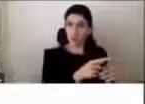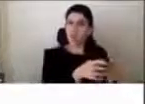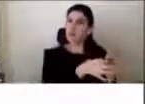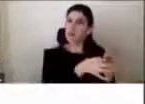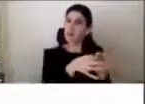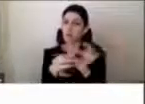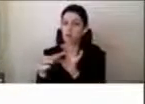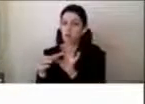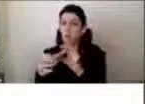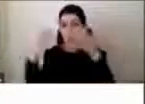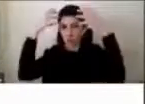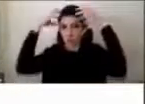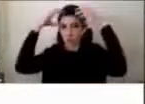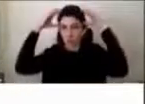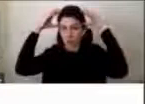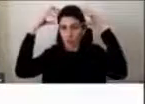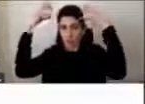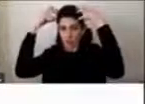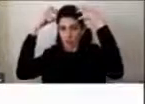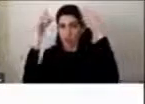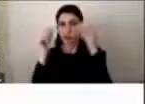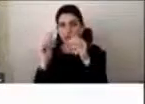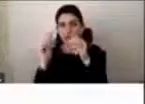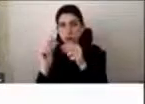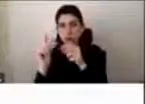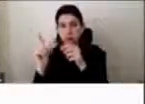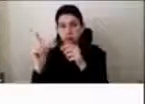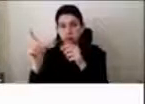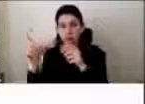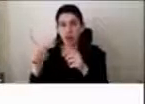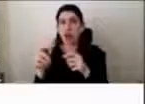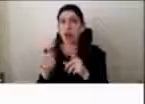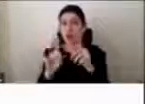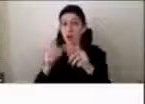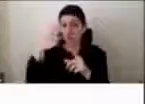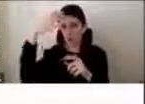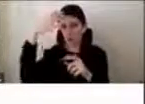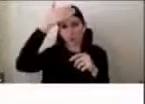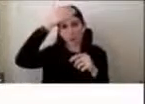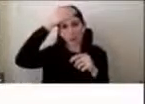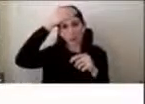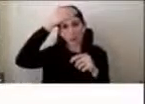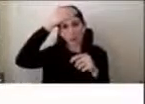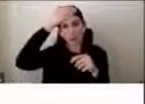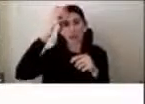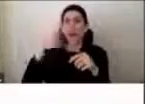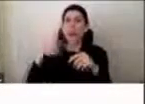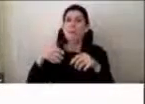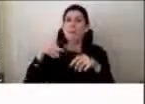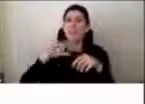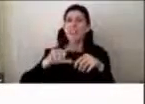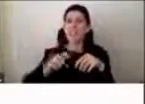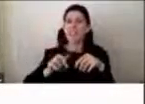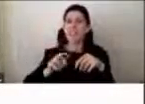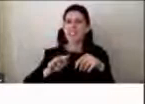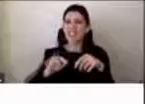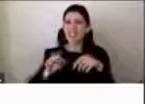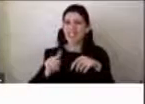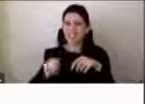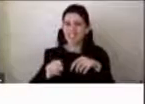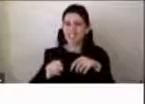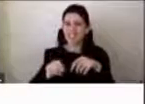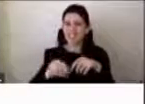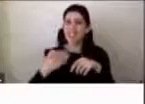algunas estructuras. Una de ellas es la corteza prefrontal, el tamaño de la materia gris en la corteza prefrontal y las áreas de